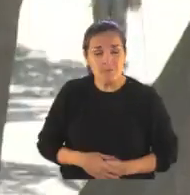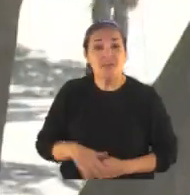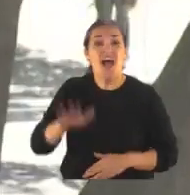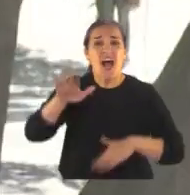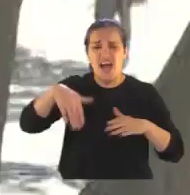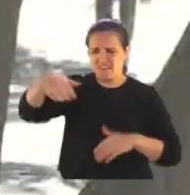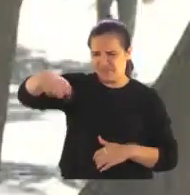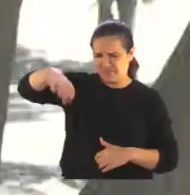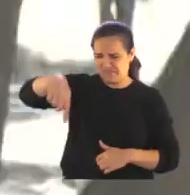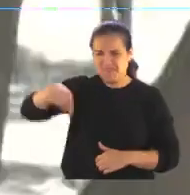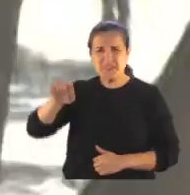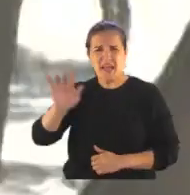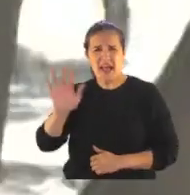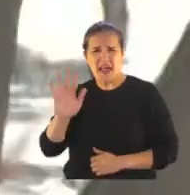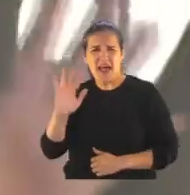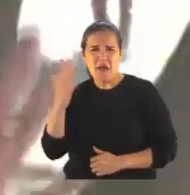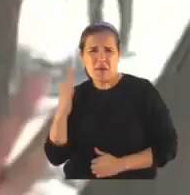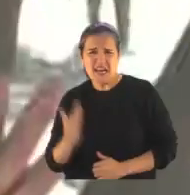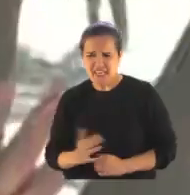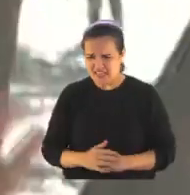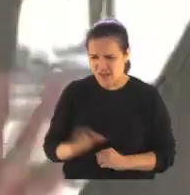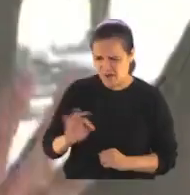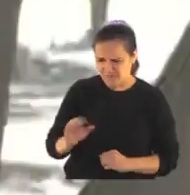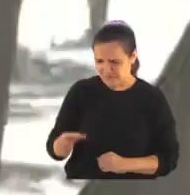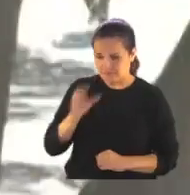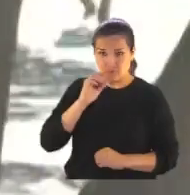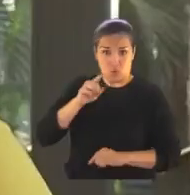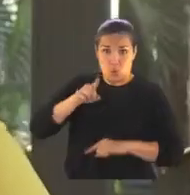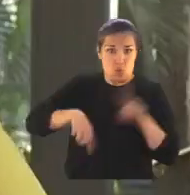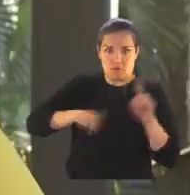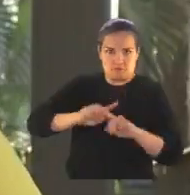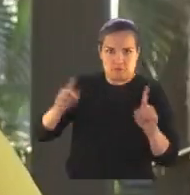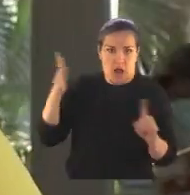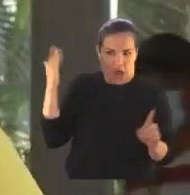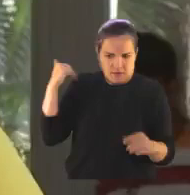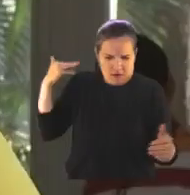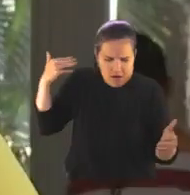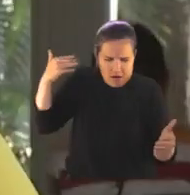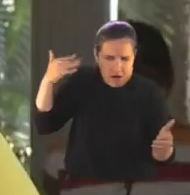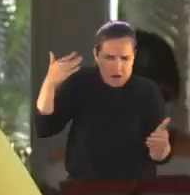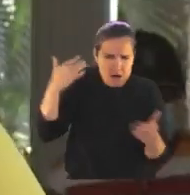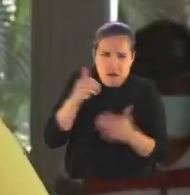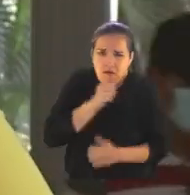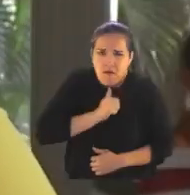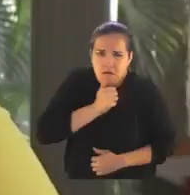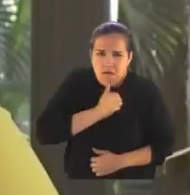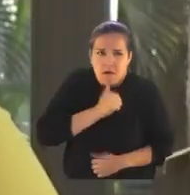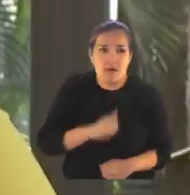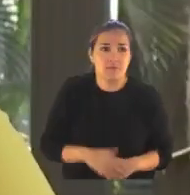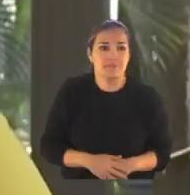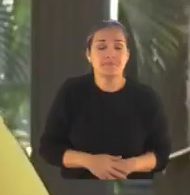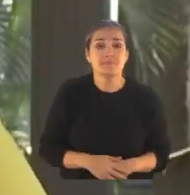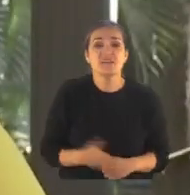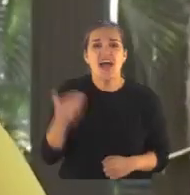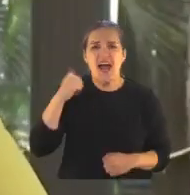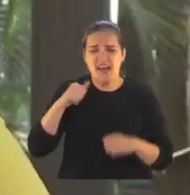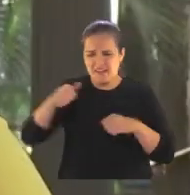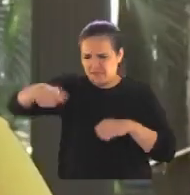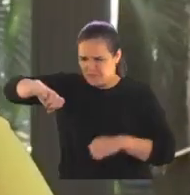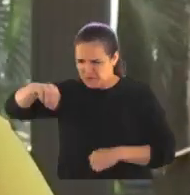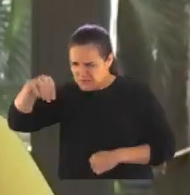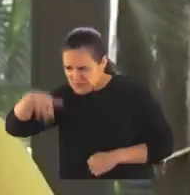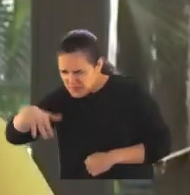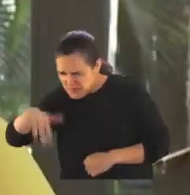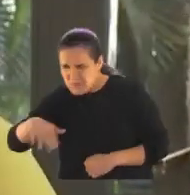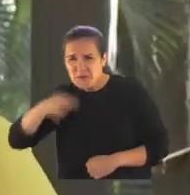toda amarillosa, a veces llega que no se puede ni tomar esa agua. Llega con, o sea, como turbia a veces. El